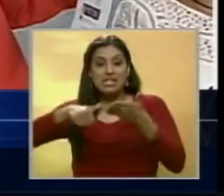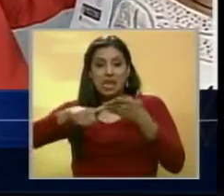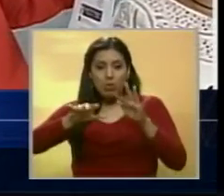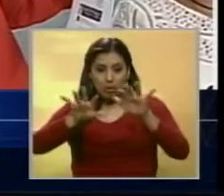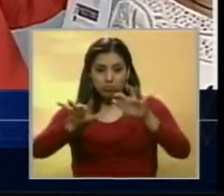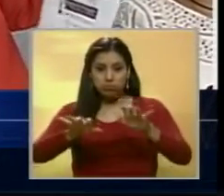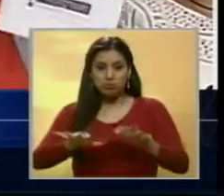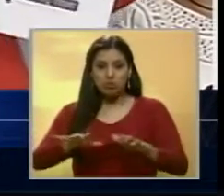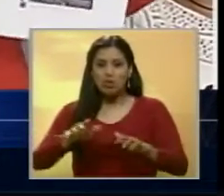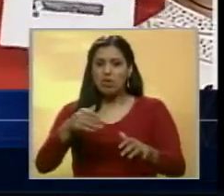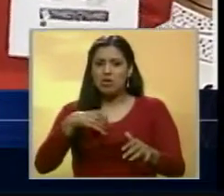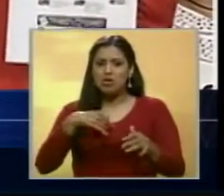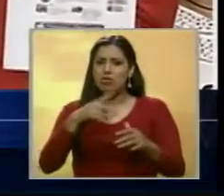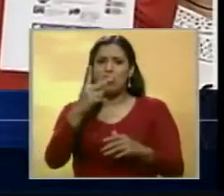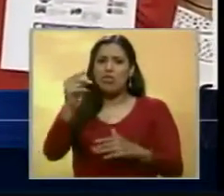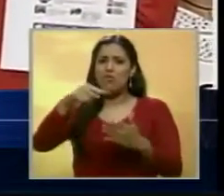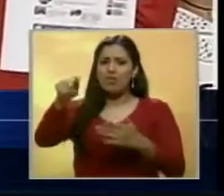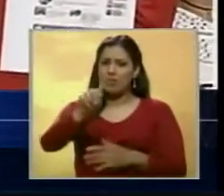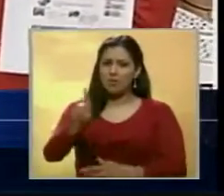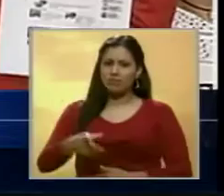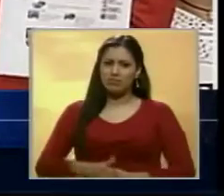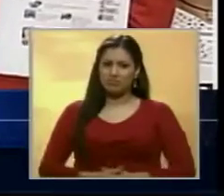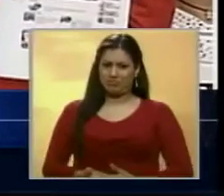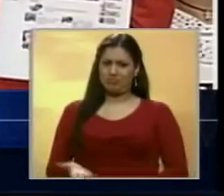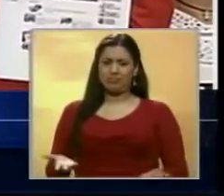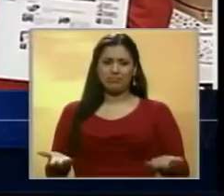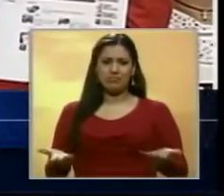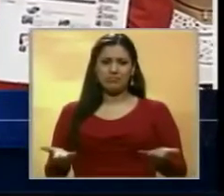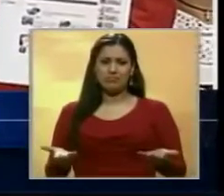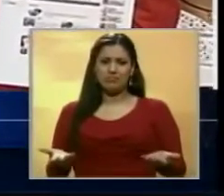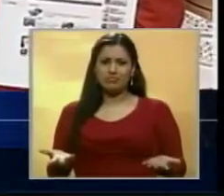identidad. No firmante.